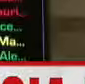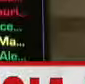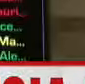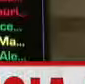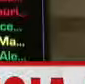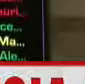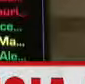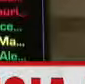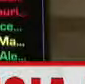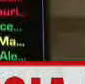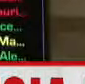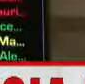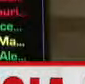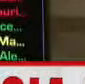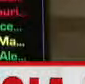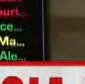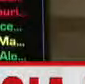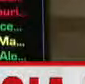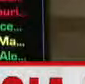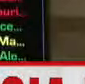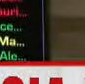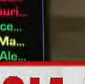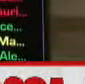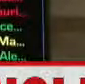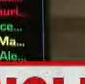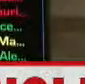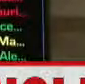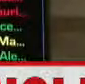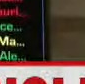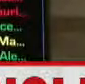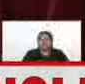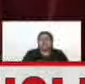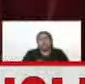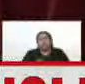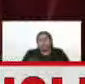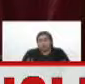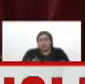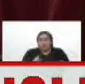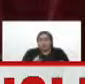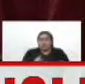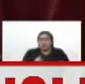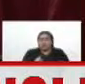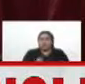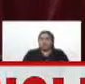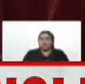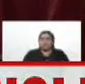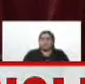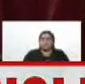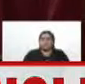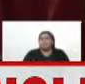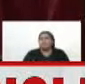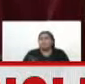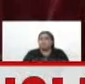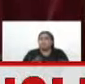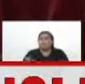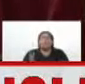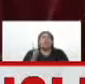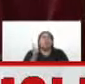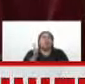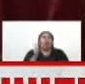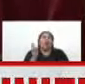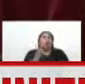tumor cancerígeno que le inocularon a la Constitución en el año 94, lo que no se entiende es que un DNU es